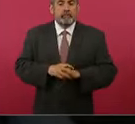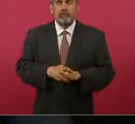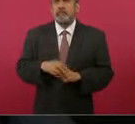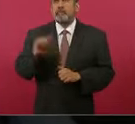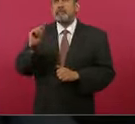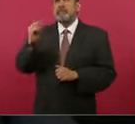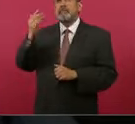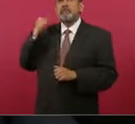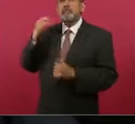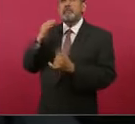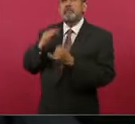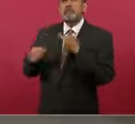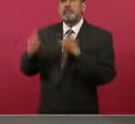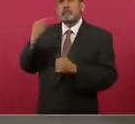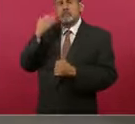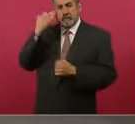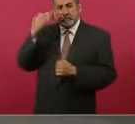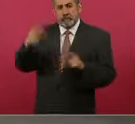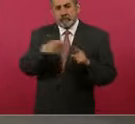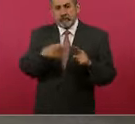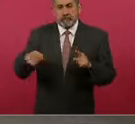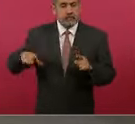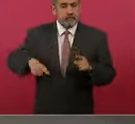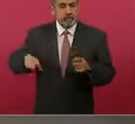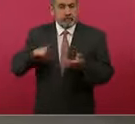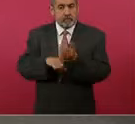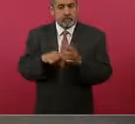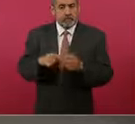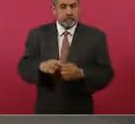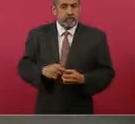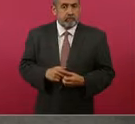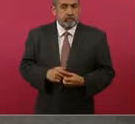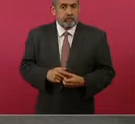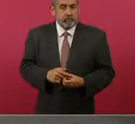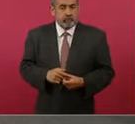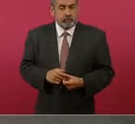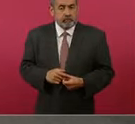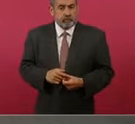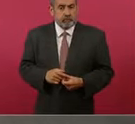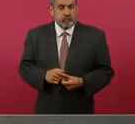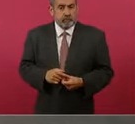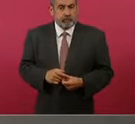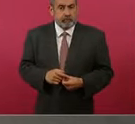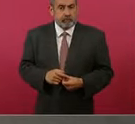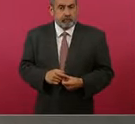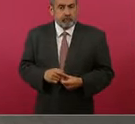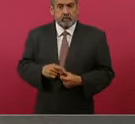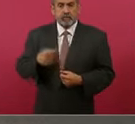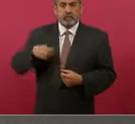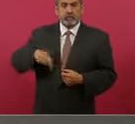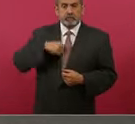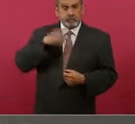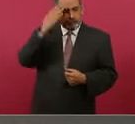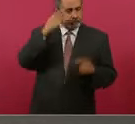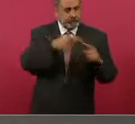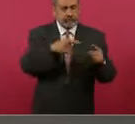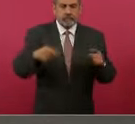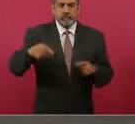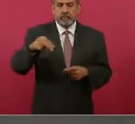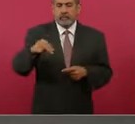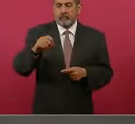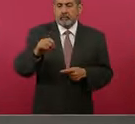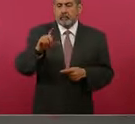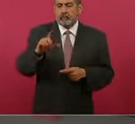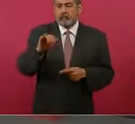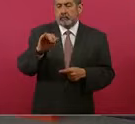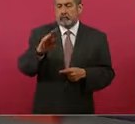último periodo de gobierno, lo que llamamos el periodo neoliberal, en